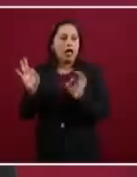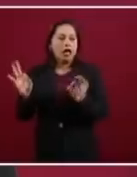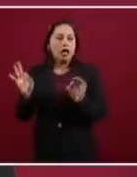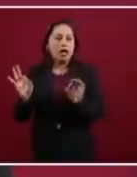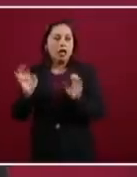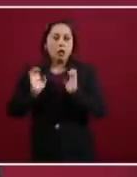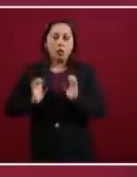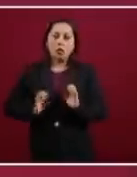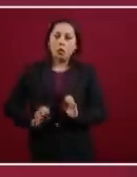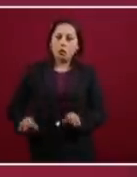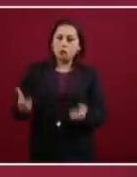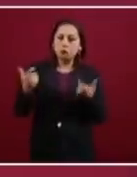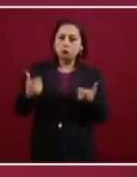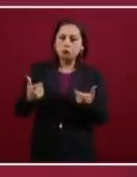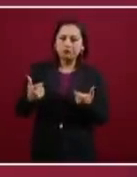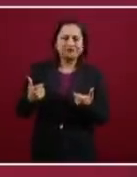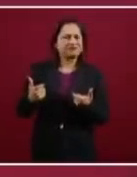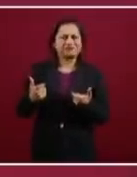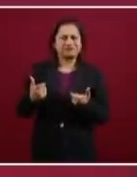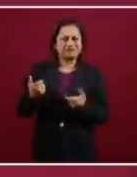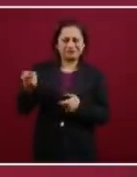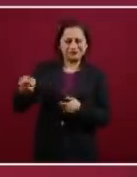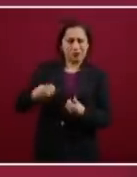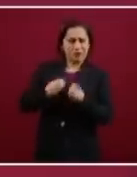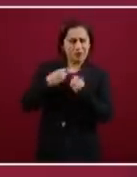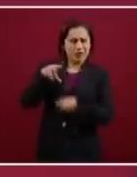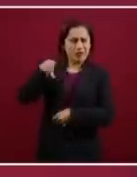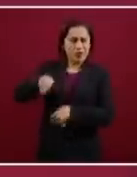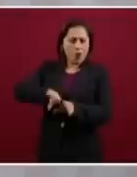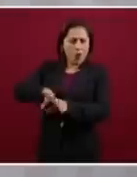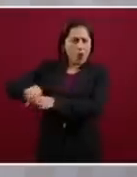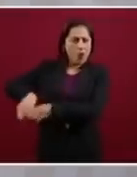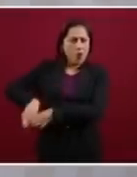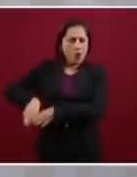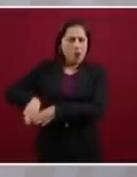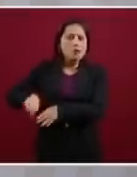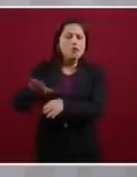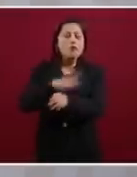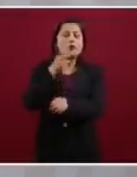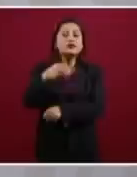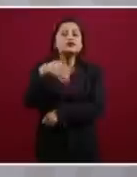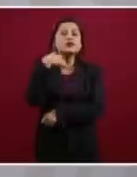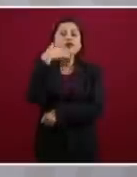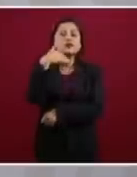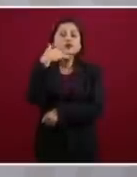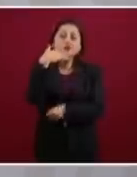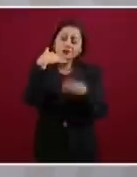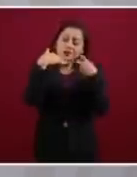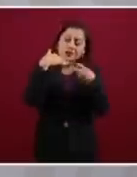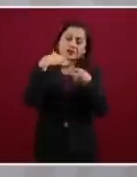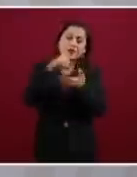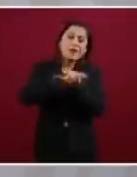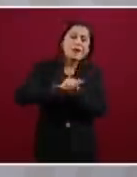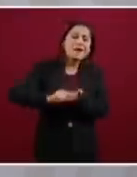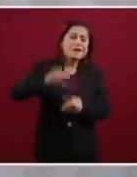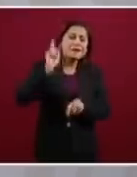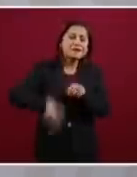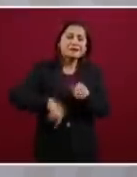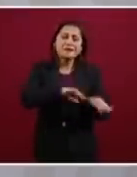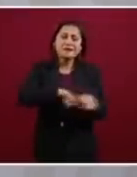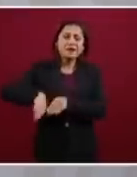entonces si hay que acabar con la corrupción ese es el propósito por eso estamos